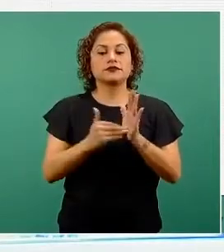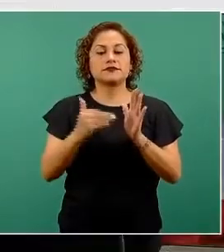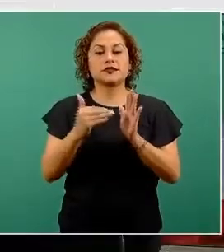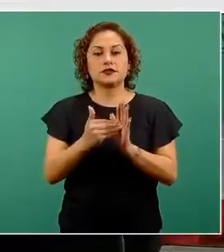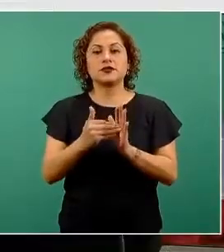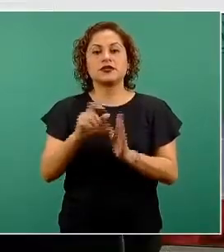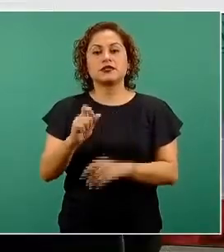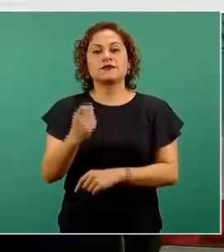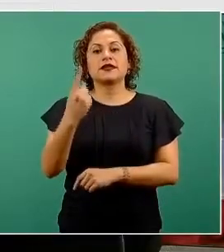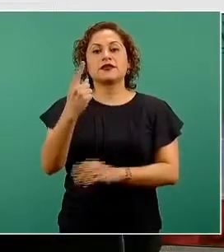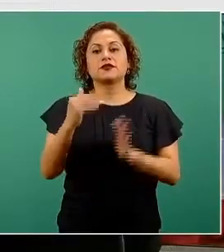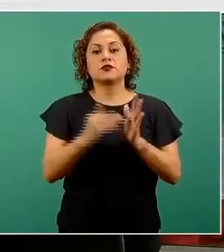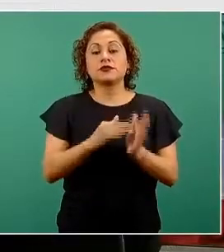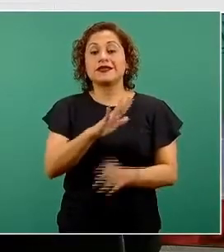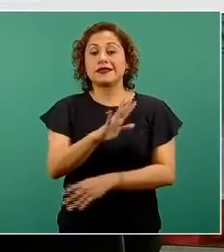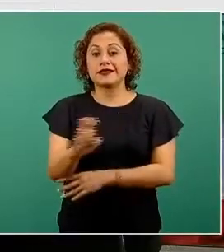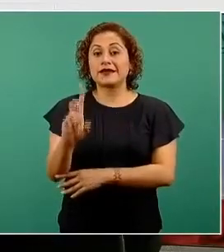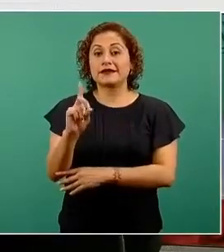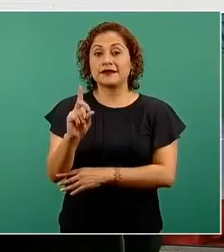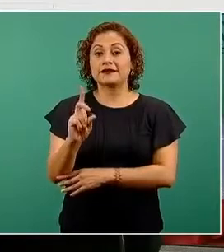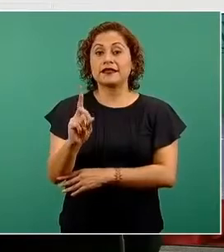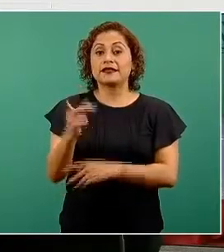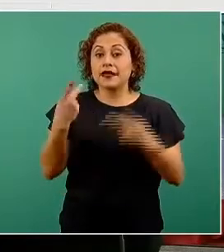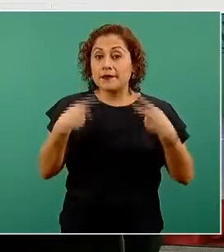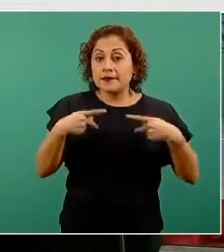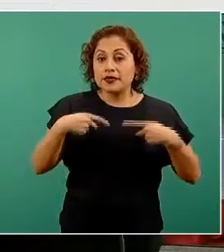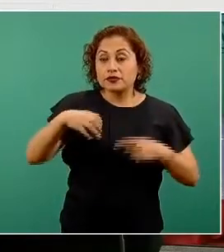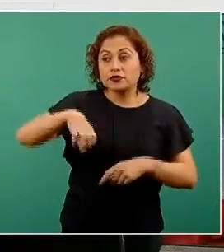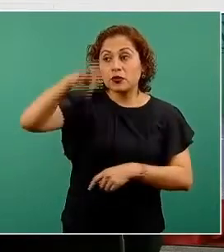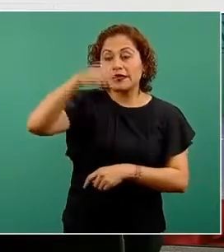6.021.530 que ya recibieron la primera dosis y